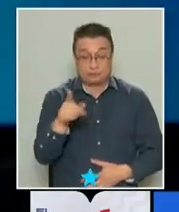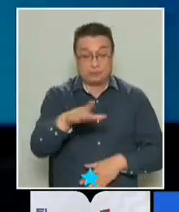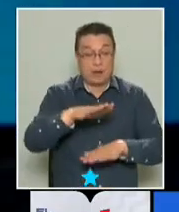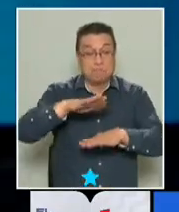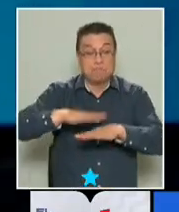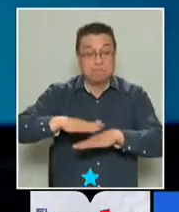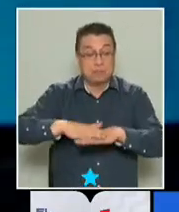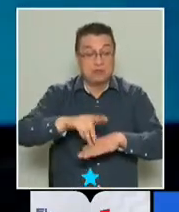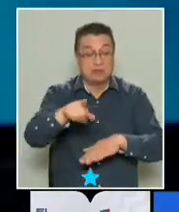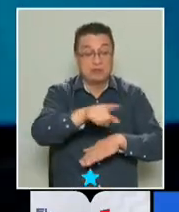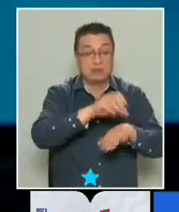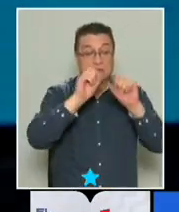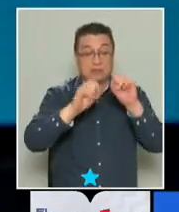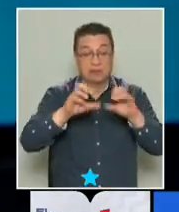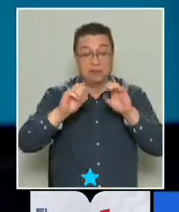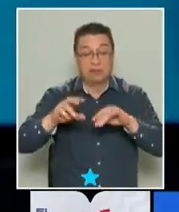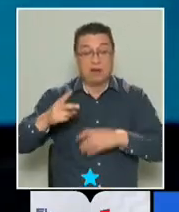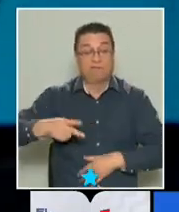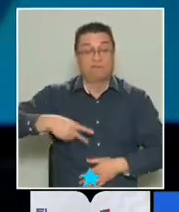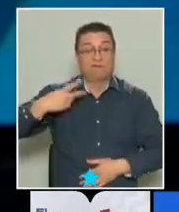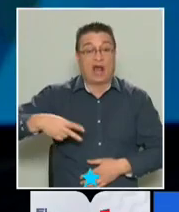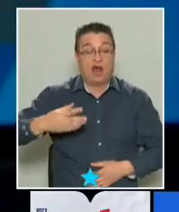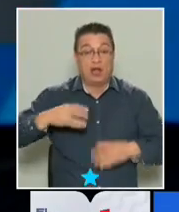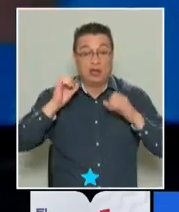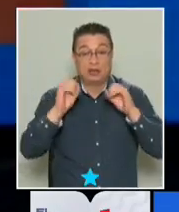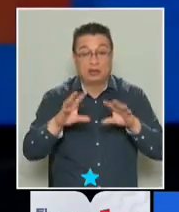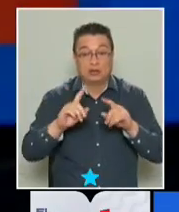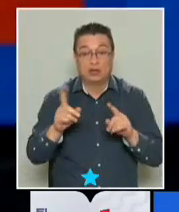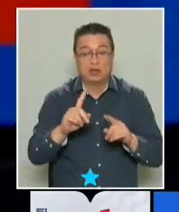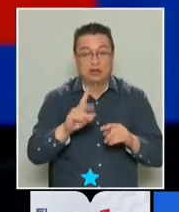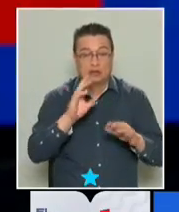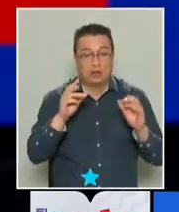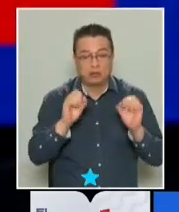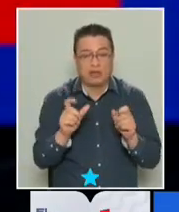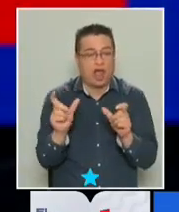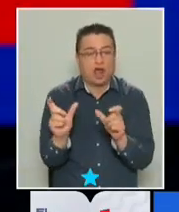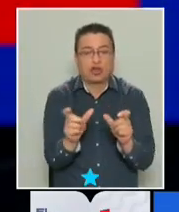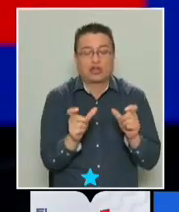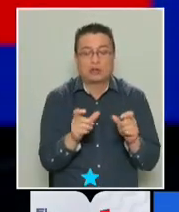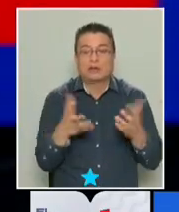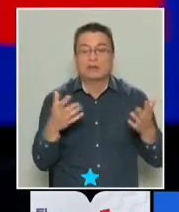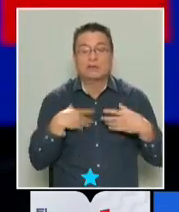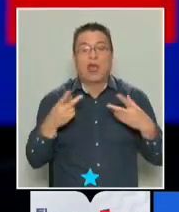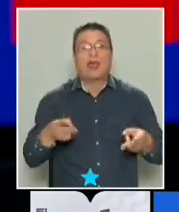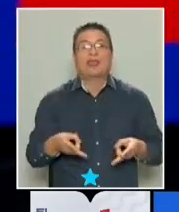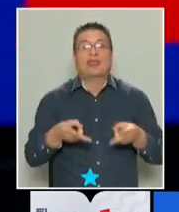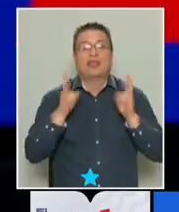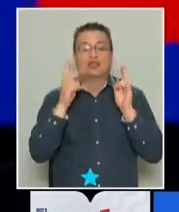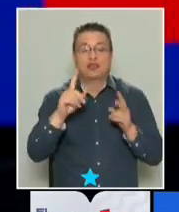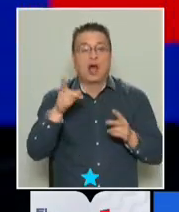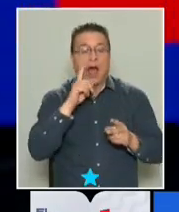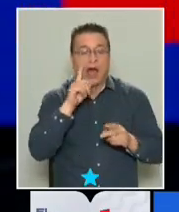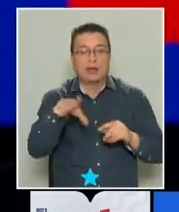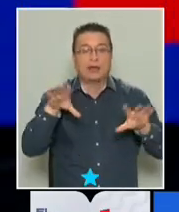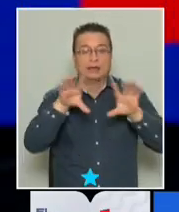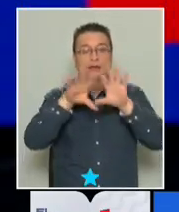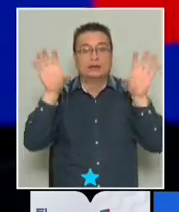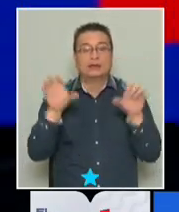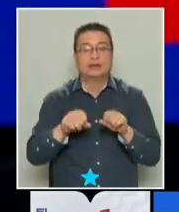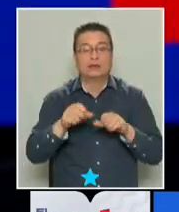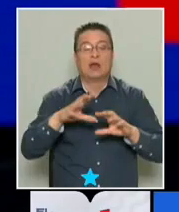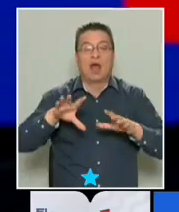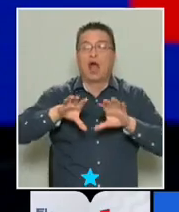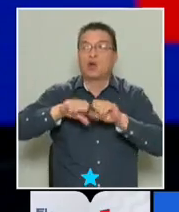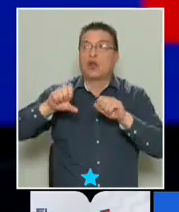de esta formación valórica que quiere entregar no se den o cómo lo va a controlar caro o qué pasa con el derecho por ejemplo que hay en el sistema entre nuestras